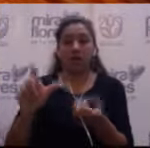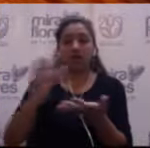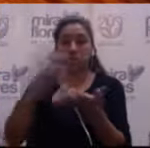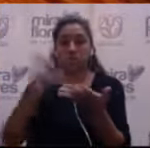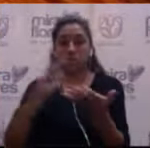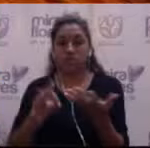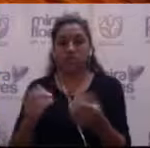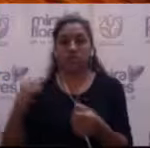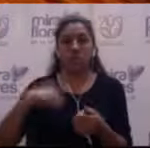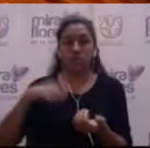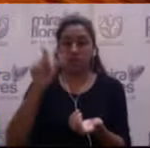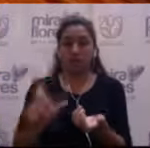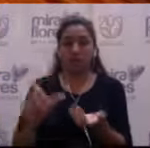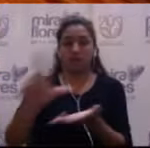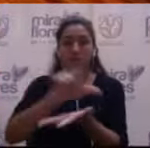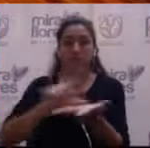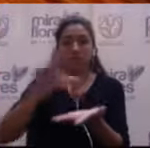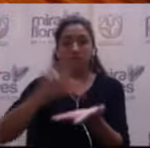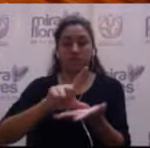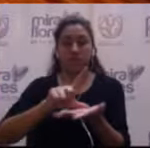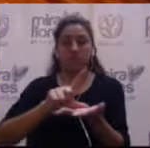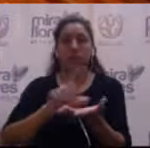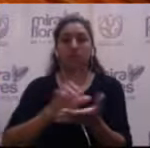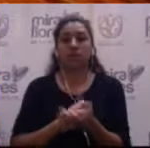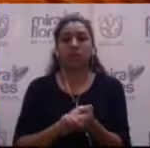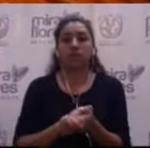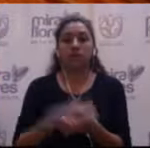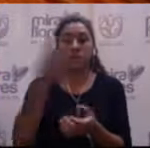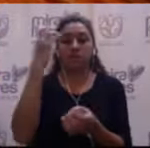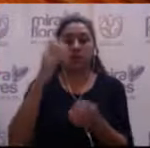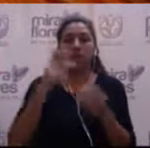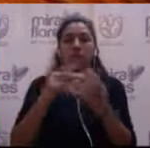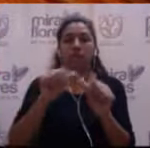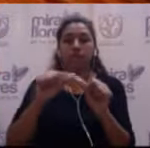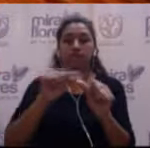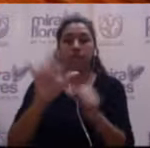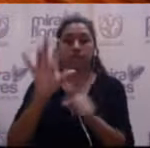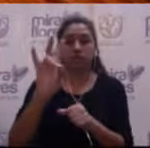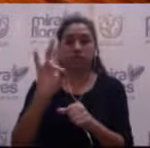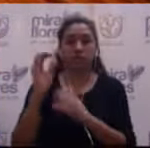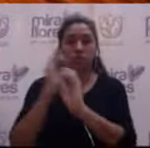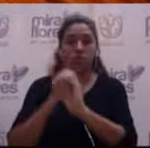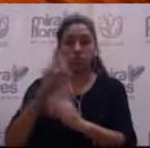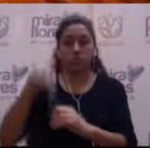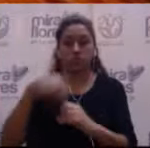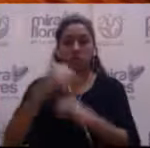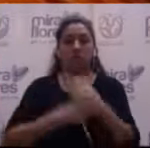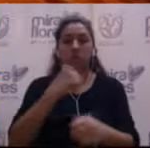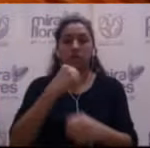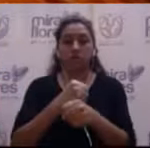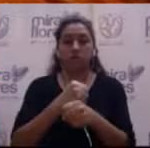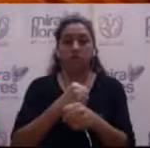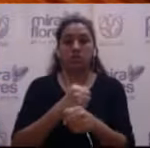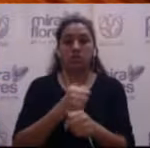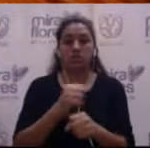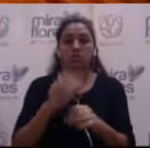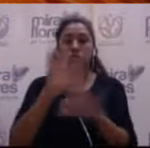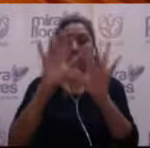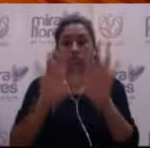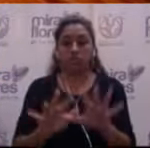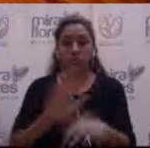y consejos distritales de la República, programado para el 7 de octubre del presente año, de conformidad con las